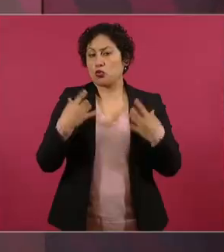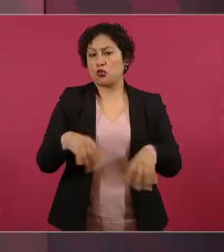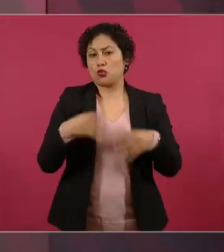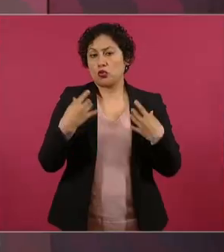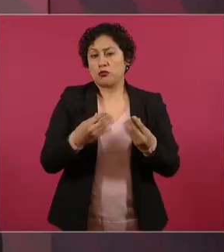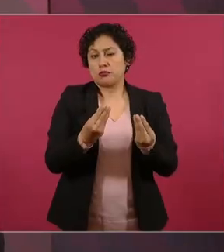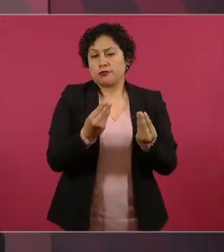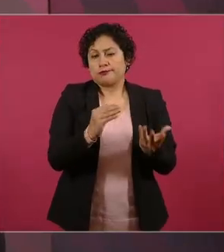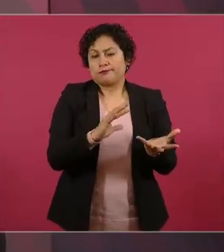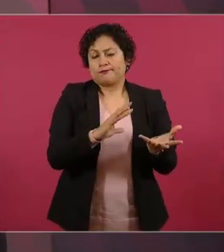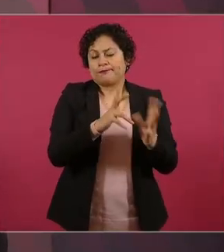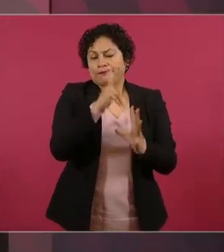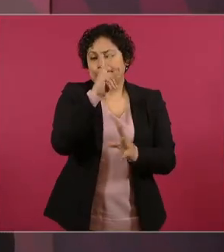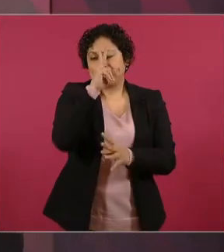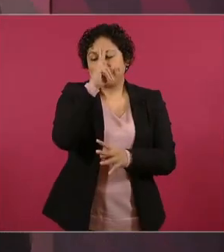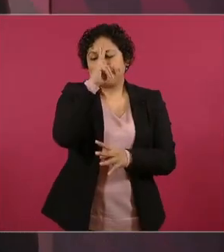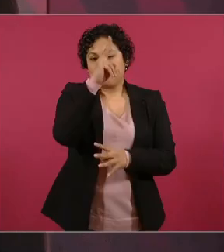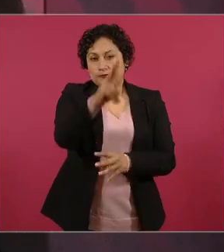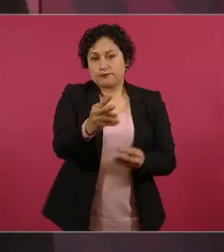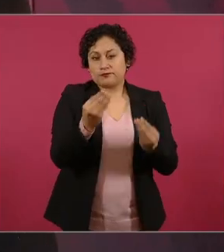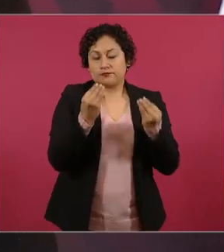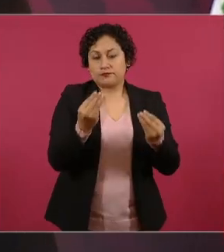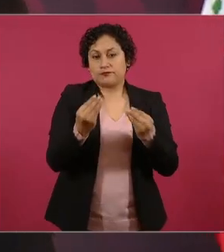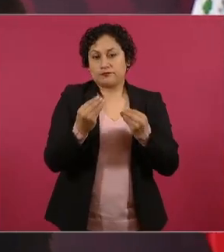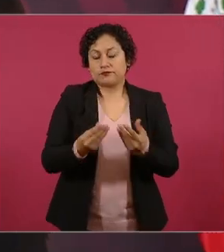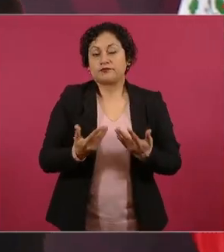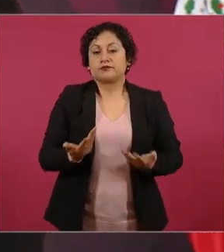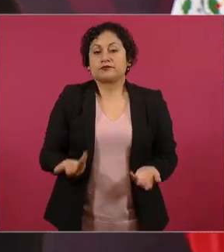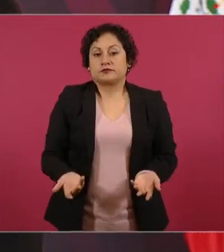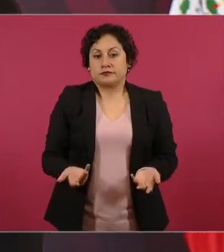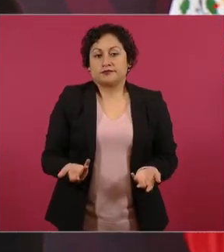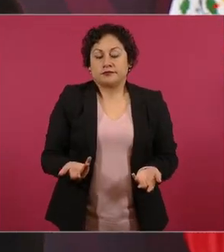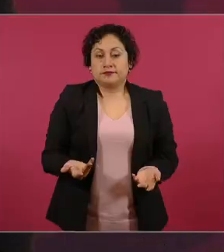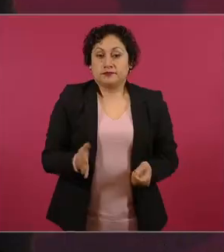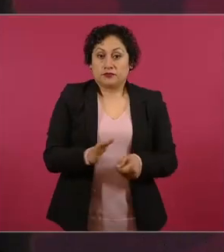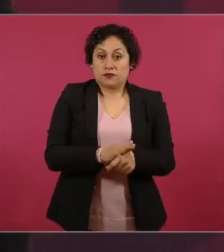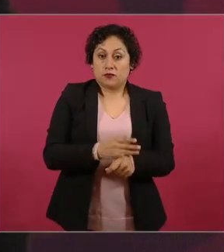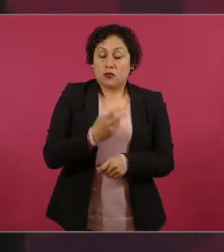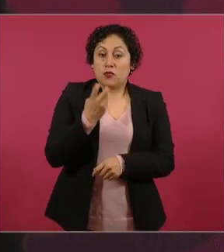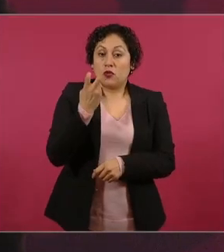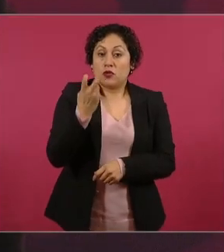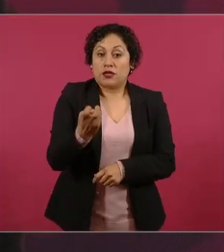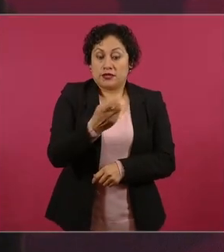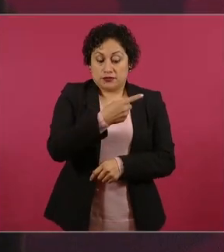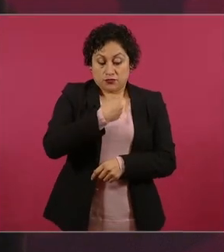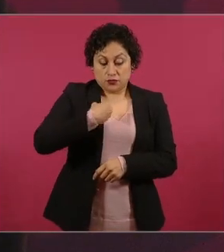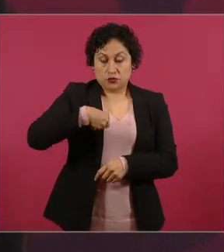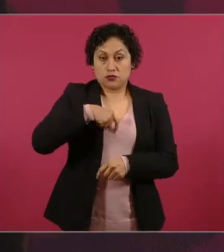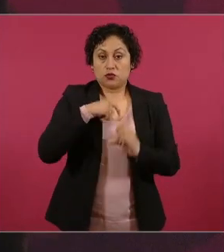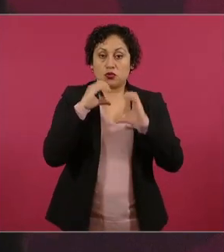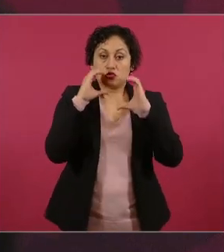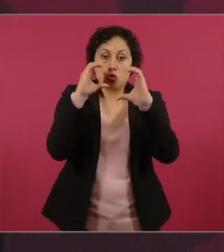Mucha violencia. Entonces, ¿qué es lo que nosotros tenemos que cuidar hacia adelante?